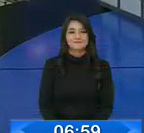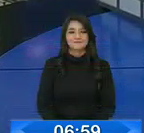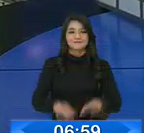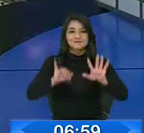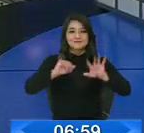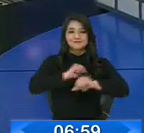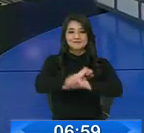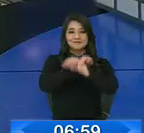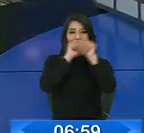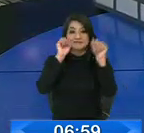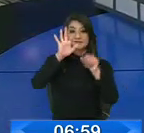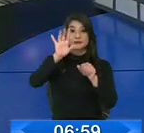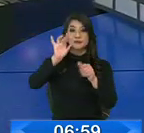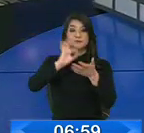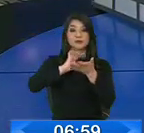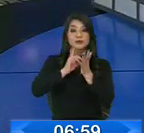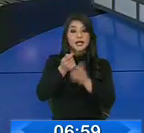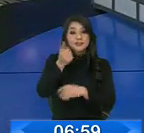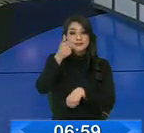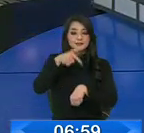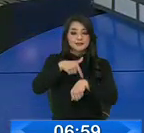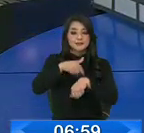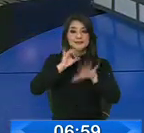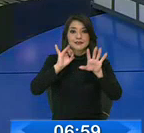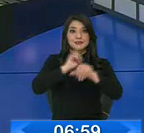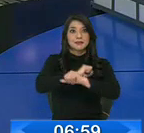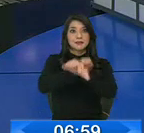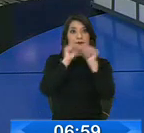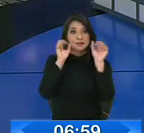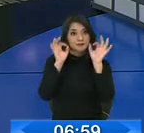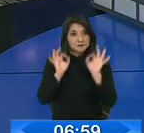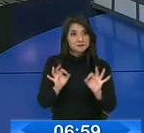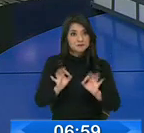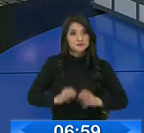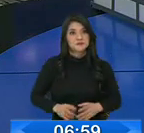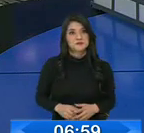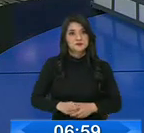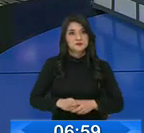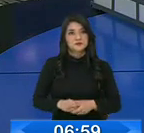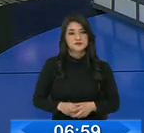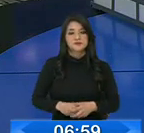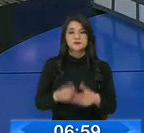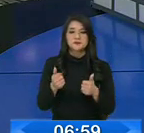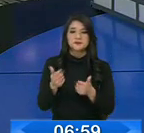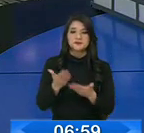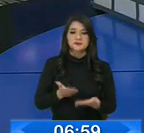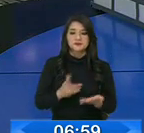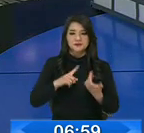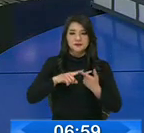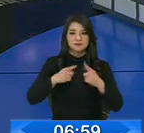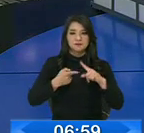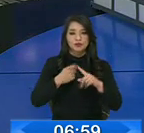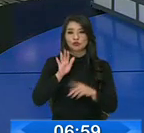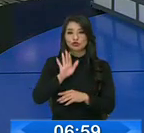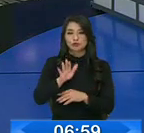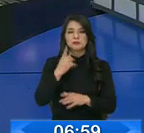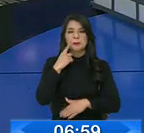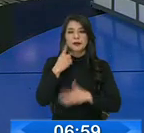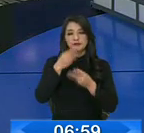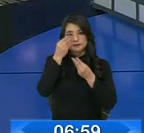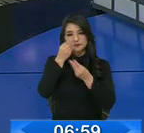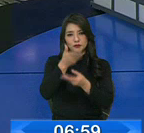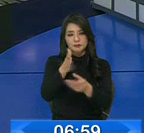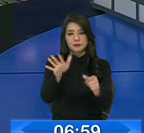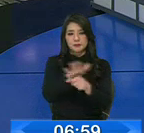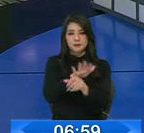6:59 de la mañana, ya son casi las 7 y todo sereno. Les damos la bienvenida a todos nuestros amigos televidentes para que estén informados ya